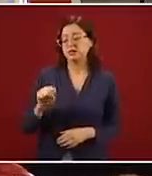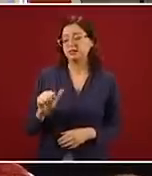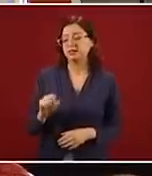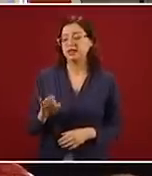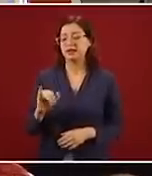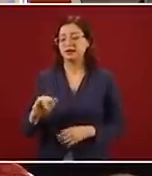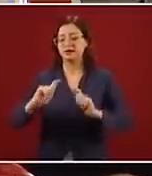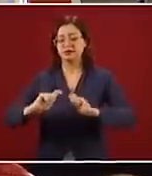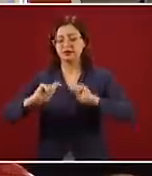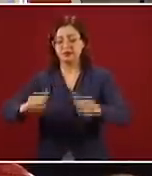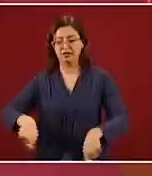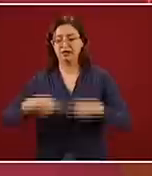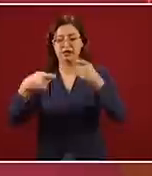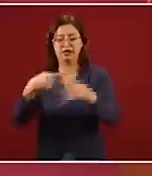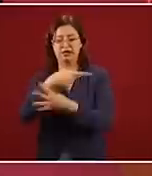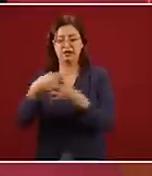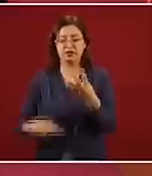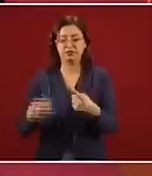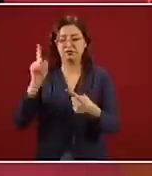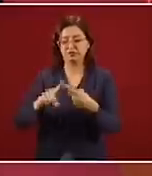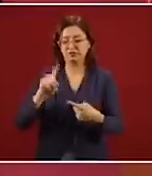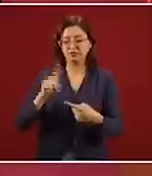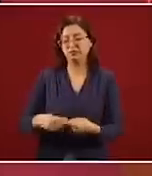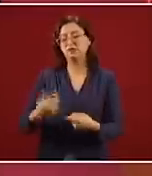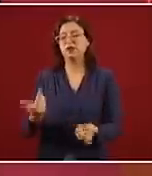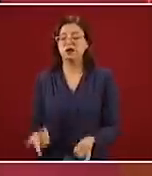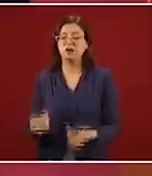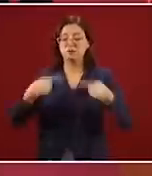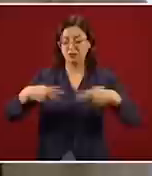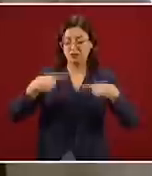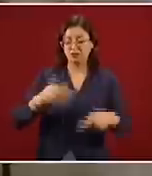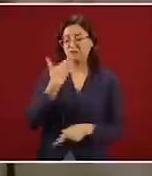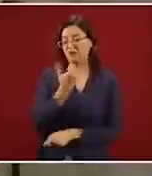Bienestar: garantizar el personal de salud, tanto general como especializado,